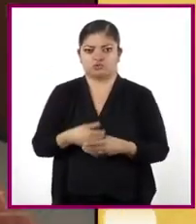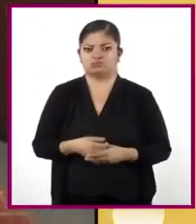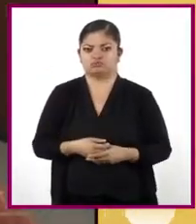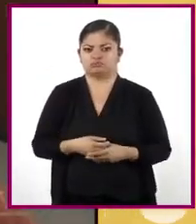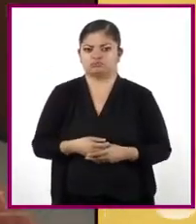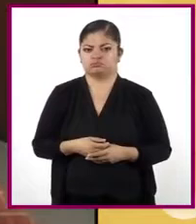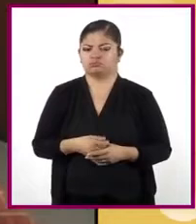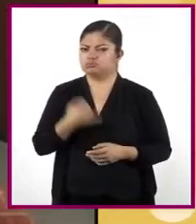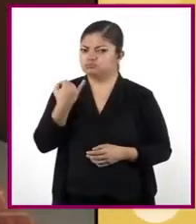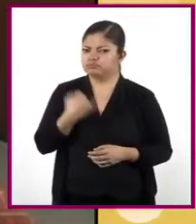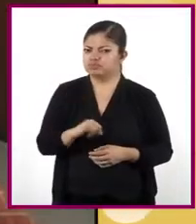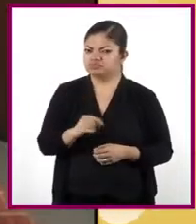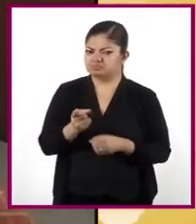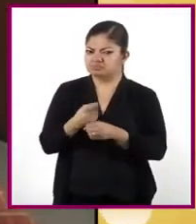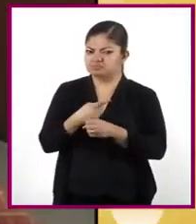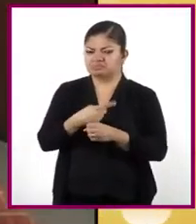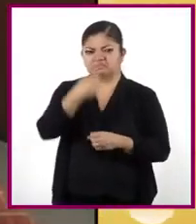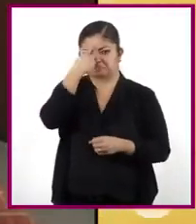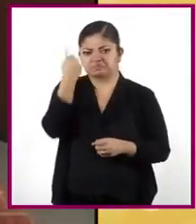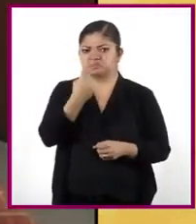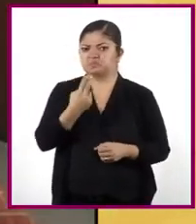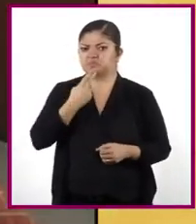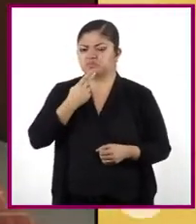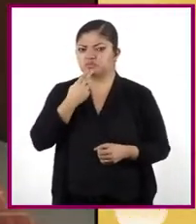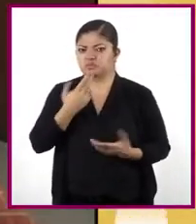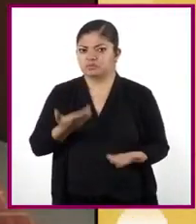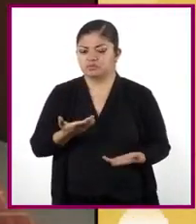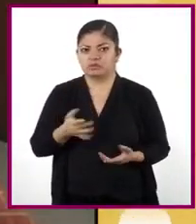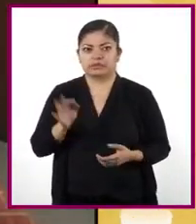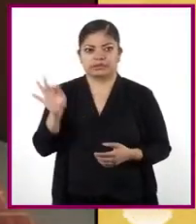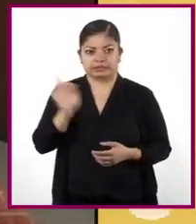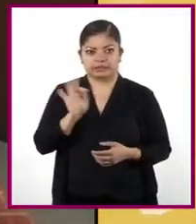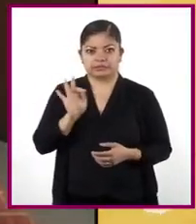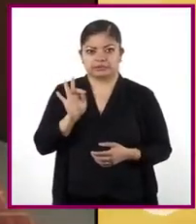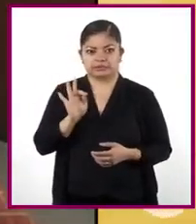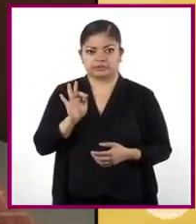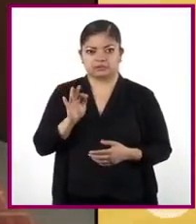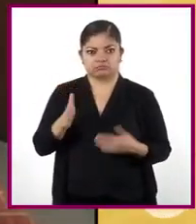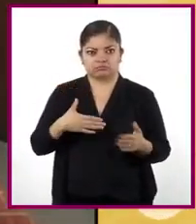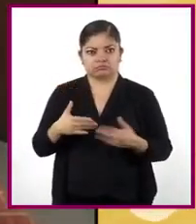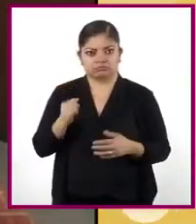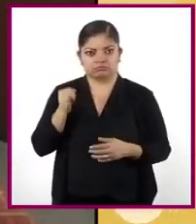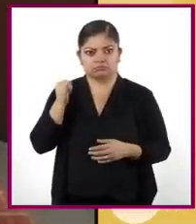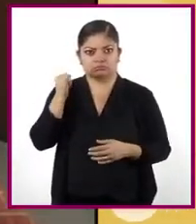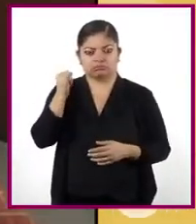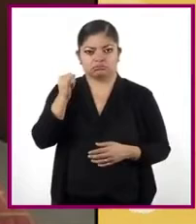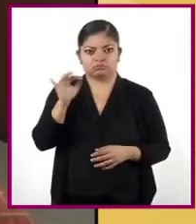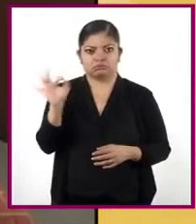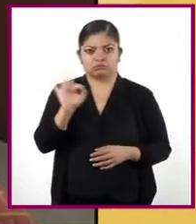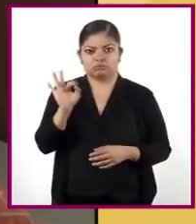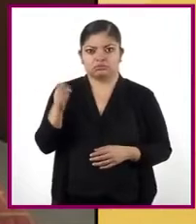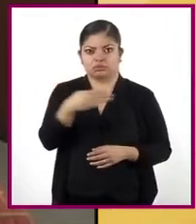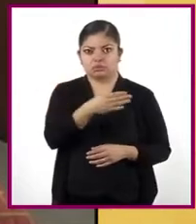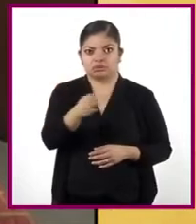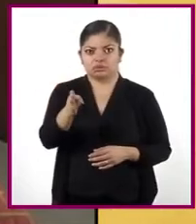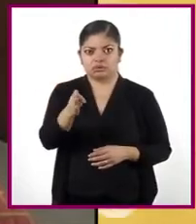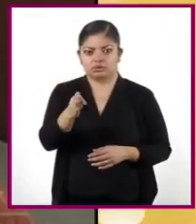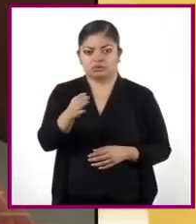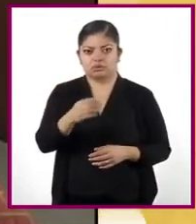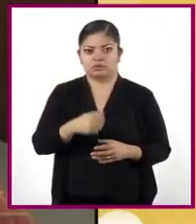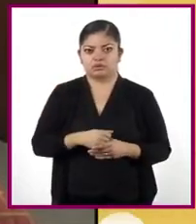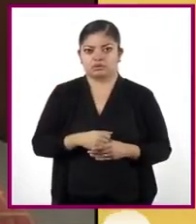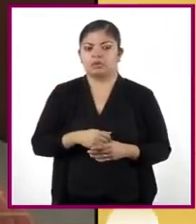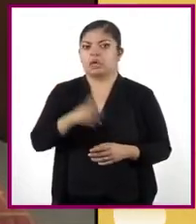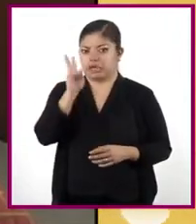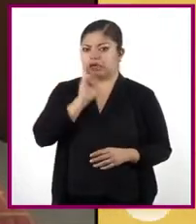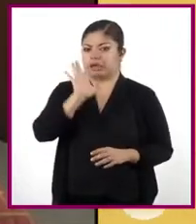¿Para qué necesitaremos la brújula? ¿Acaso vamos a caminar tanto que es posible que perdamos la orientación? Voy